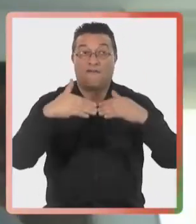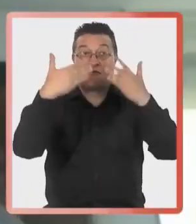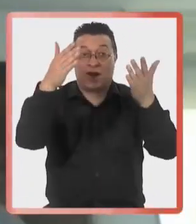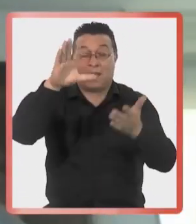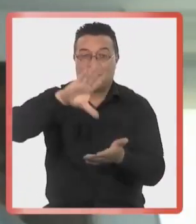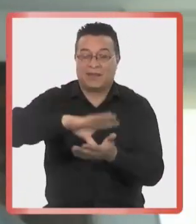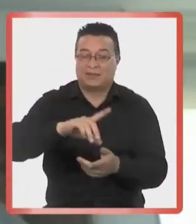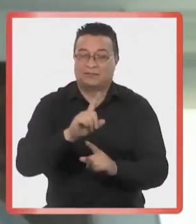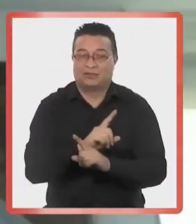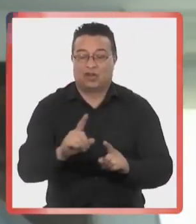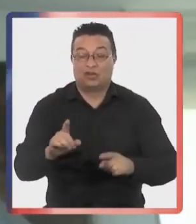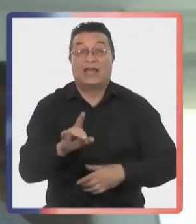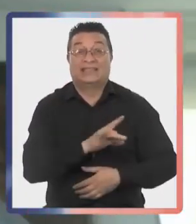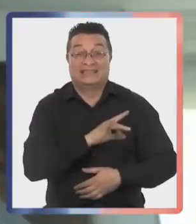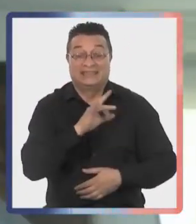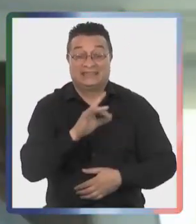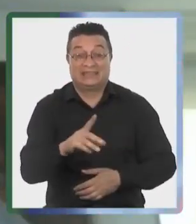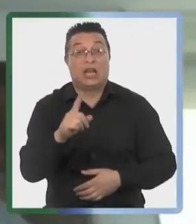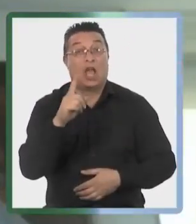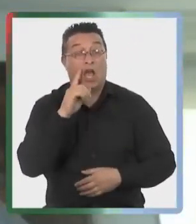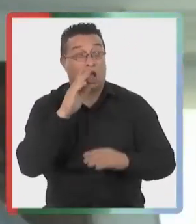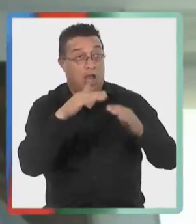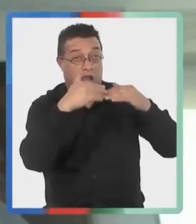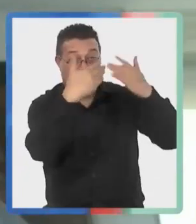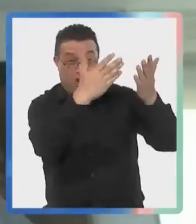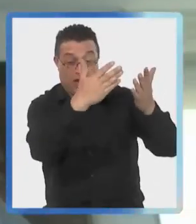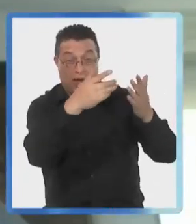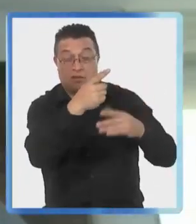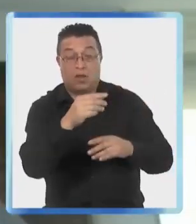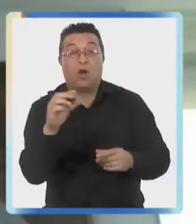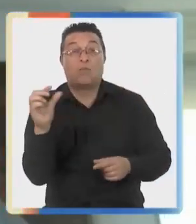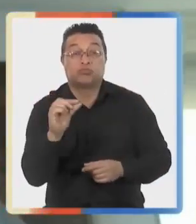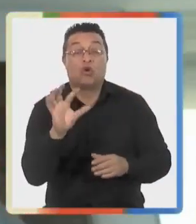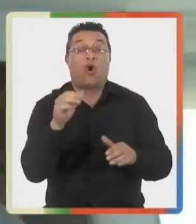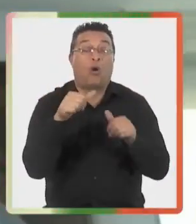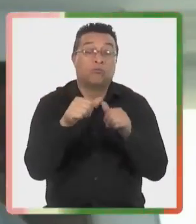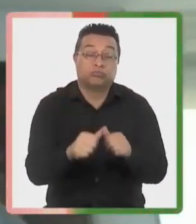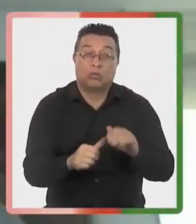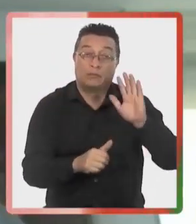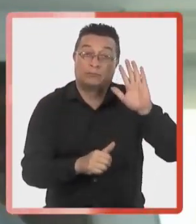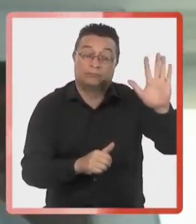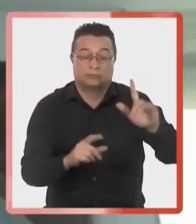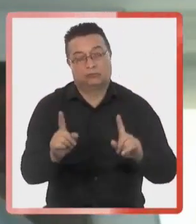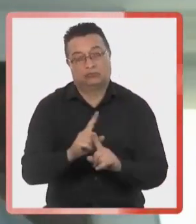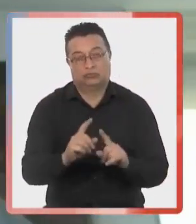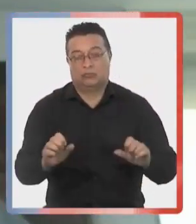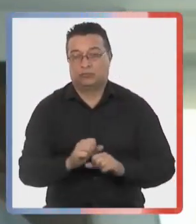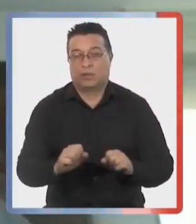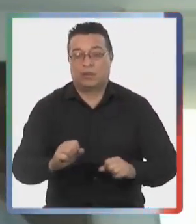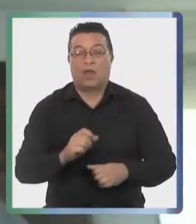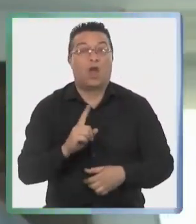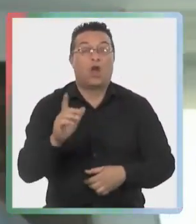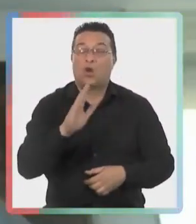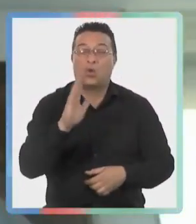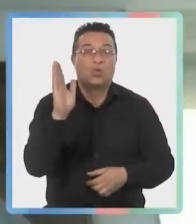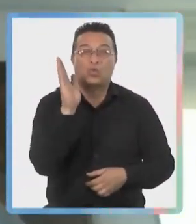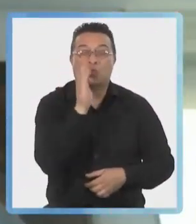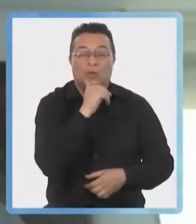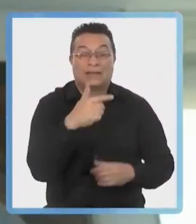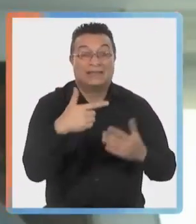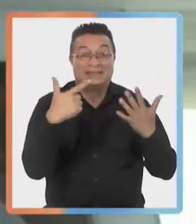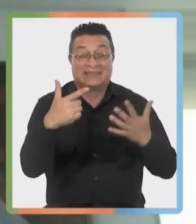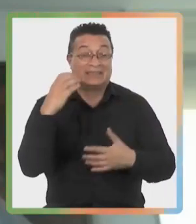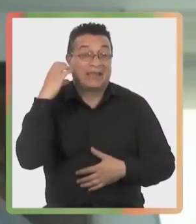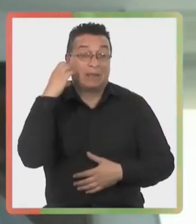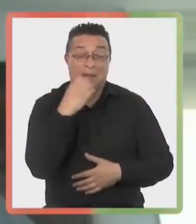te decía, para los chilenos que están en el exterior, transitoria o permanentemente. Además, no hay, el 7 de